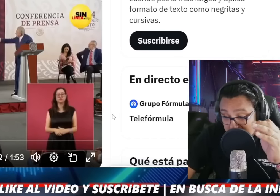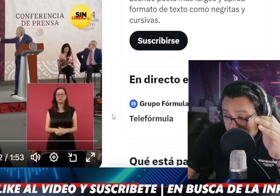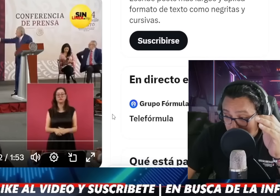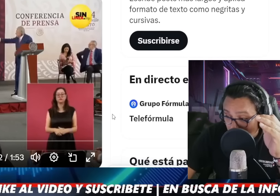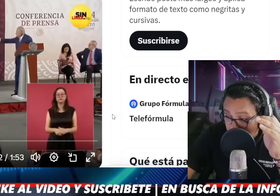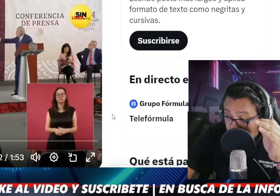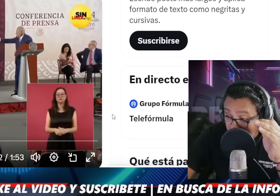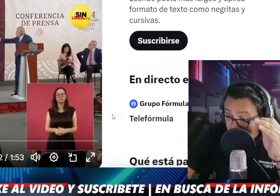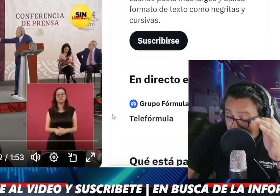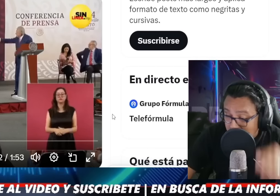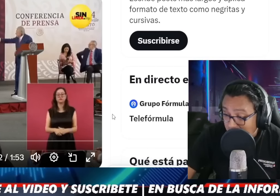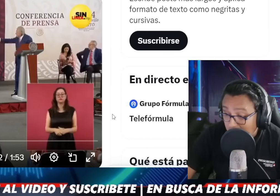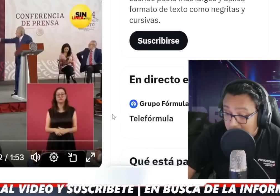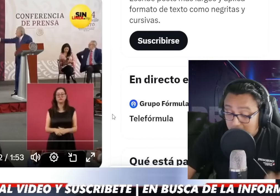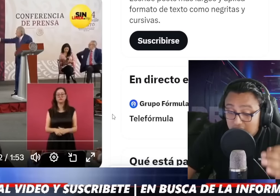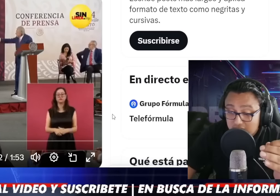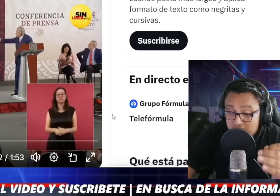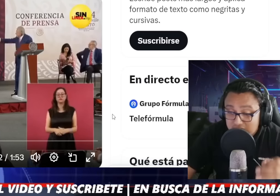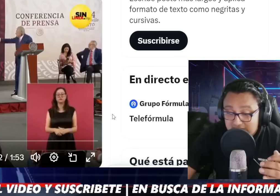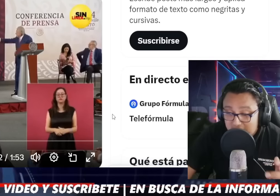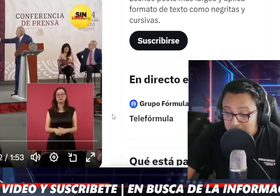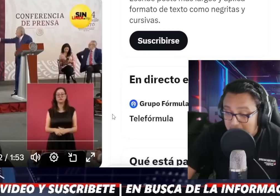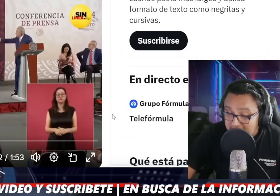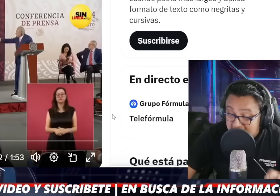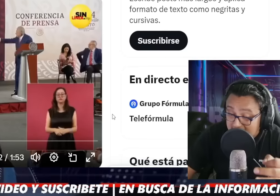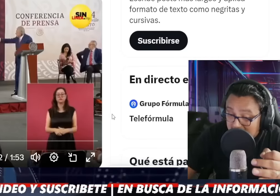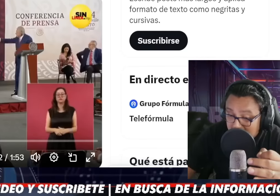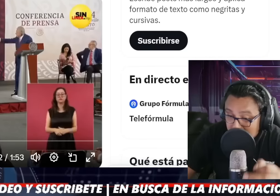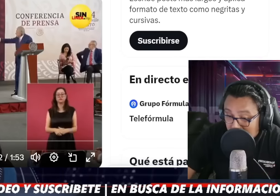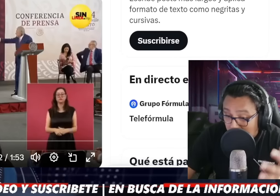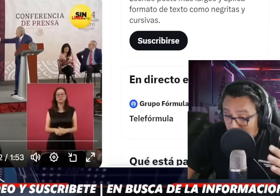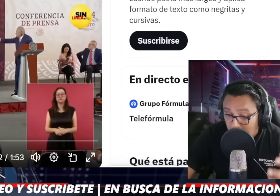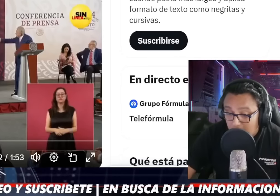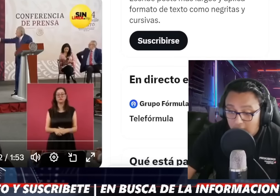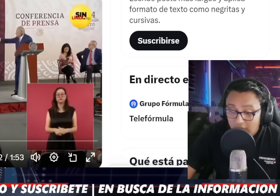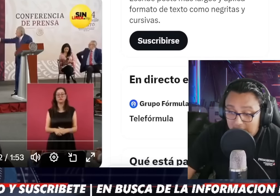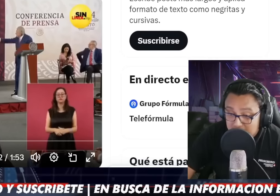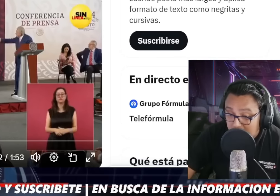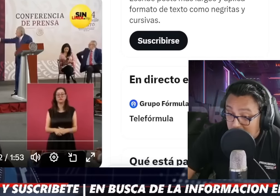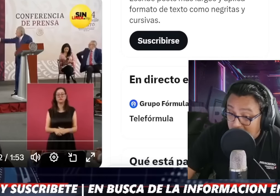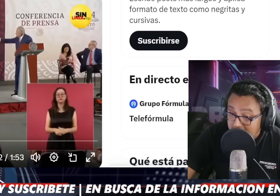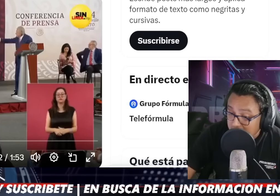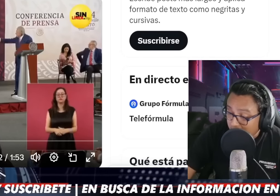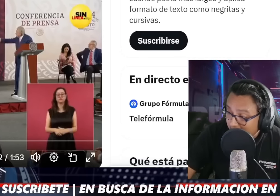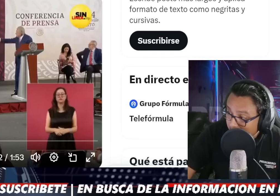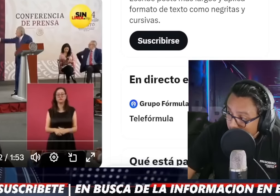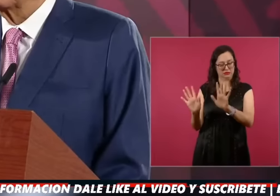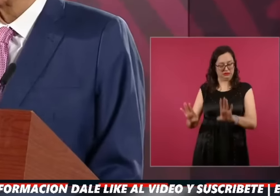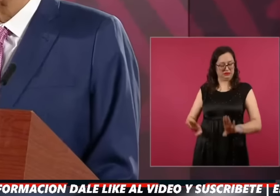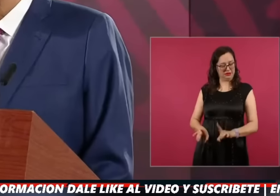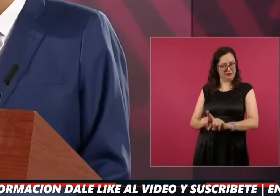este 2024, 6 años más y van rumbo al basurero de la historia.